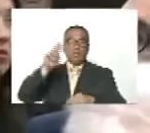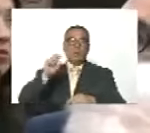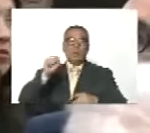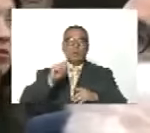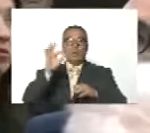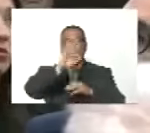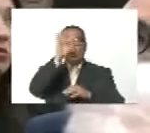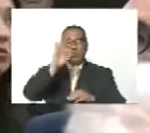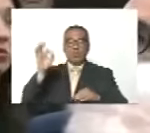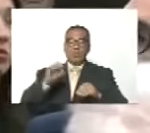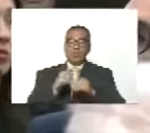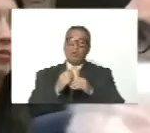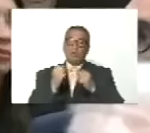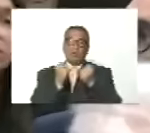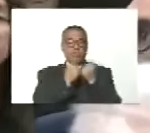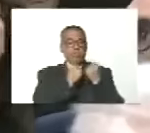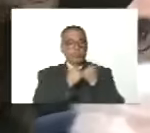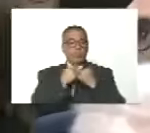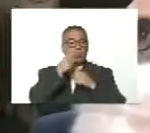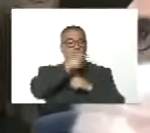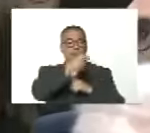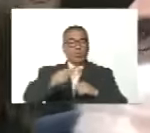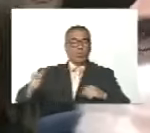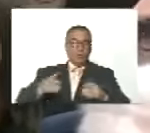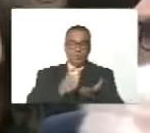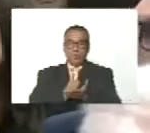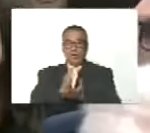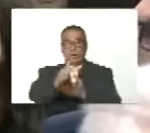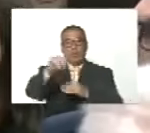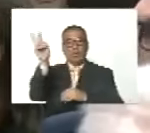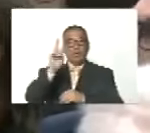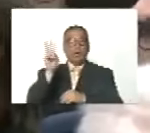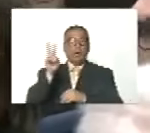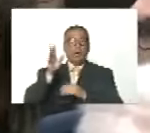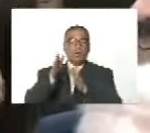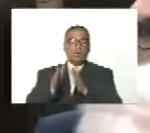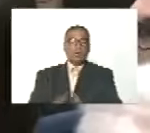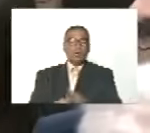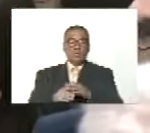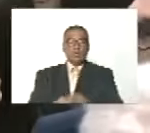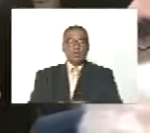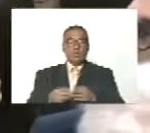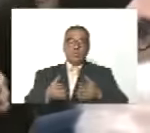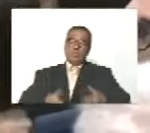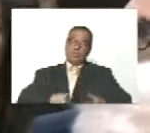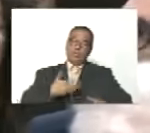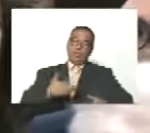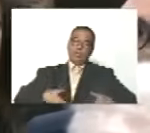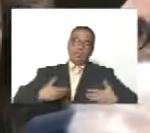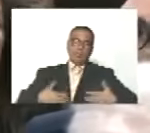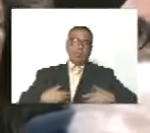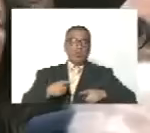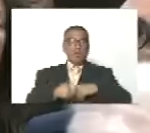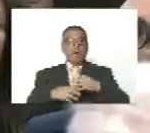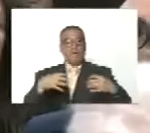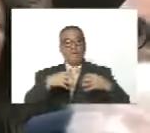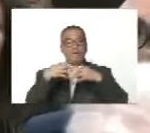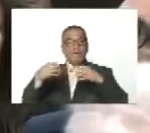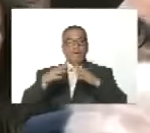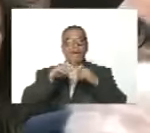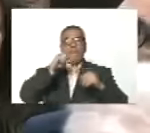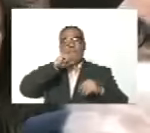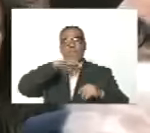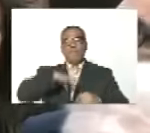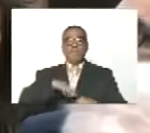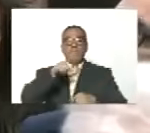su arte lleno del polvo de los caminos venezolanos y las ansias y las batallas